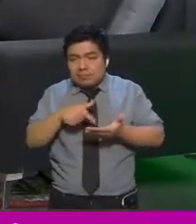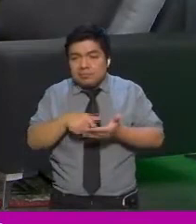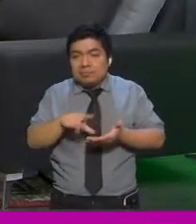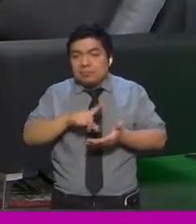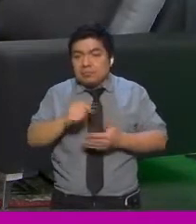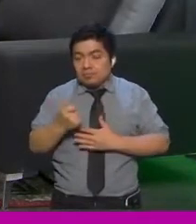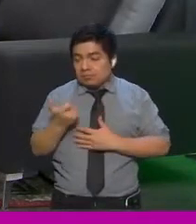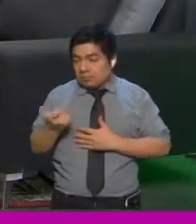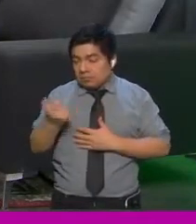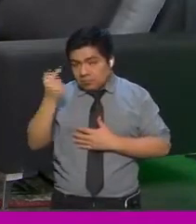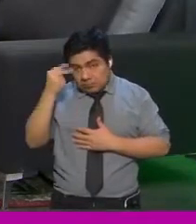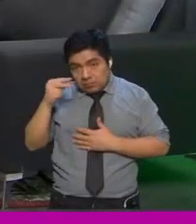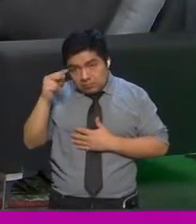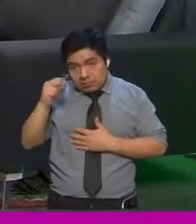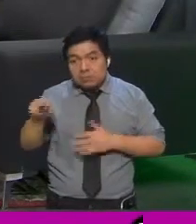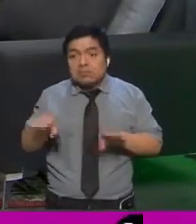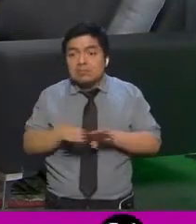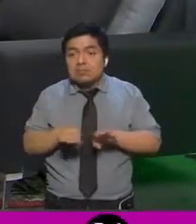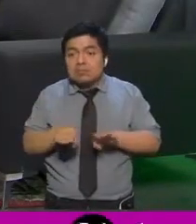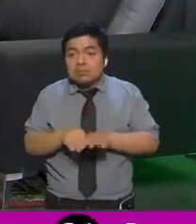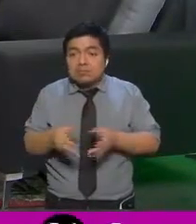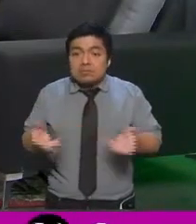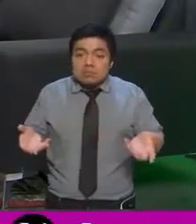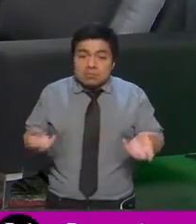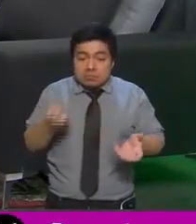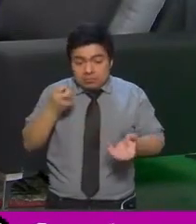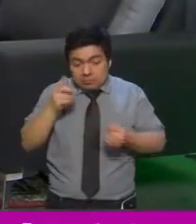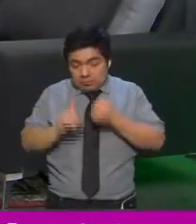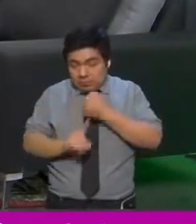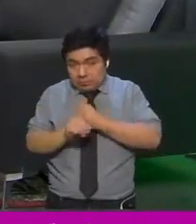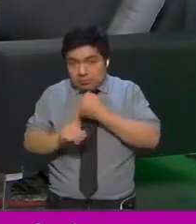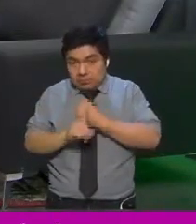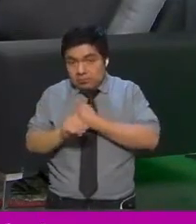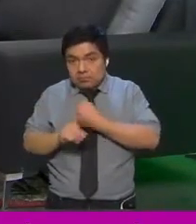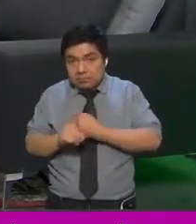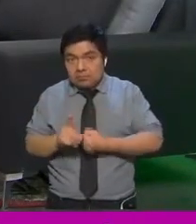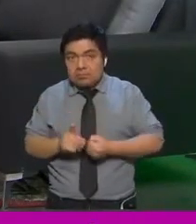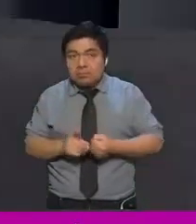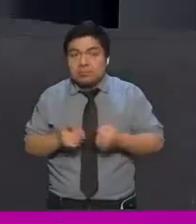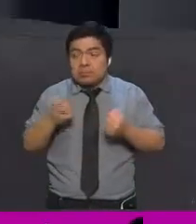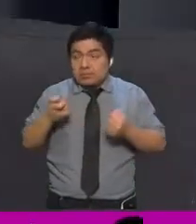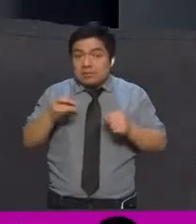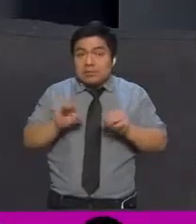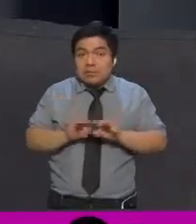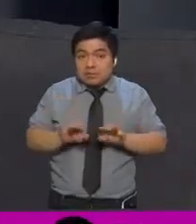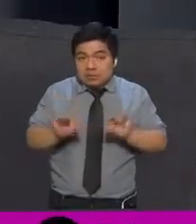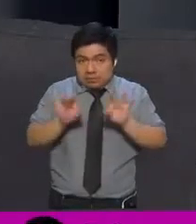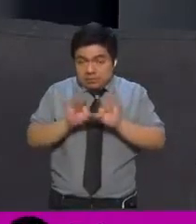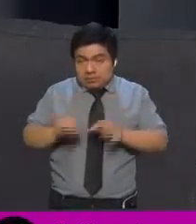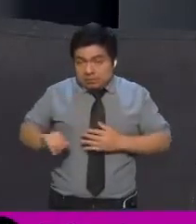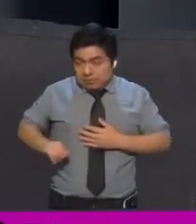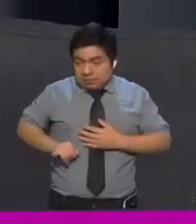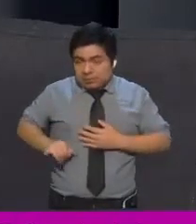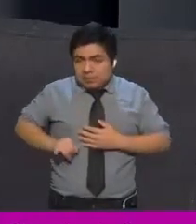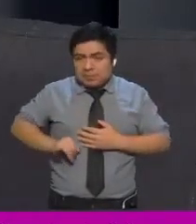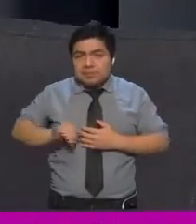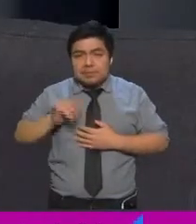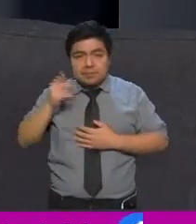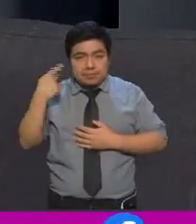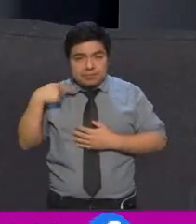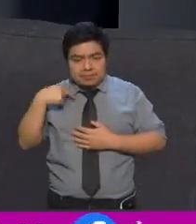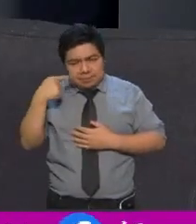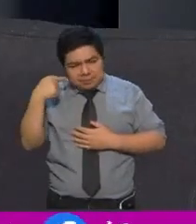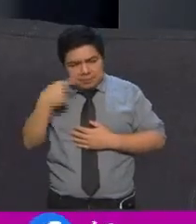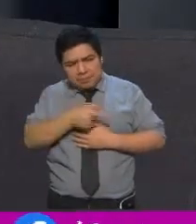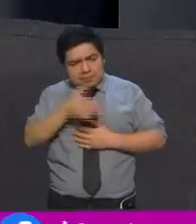Cómo llegan es que ese es el problema y luego lo interesante de esto Mier Es que la gente pues sepa que es lo que ha un capacitador